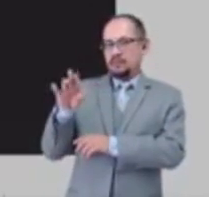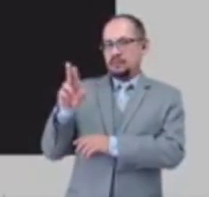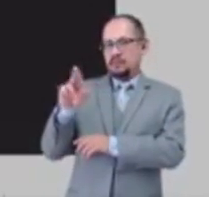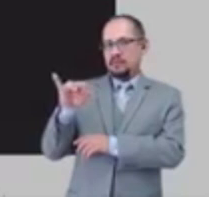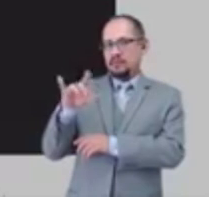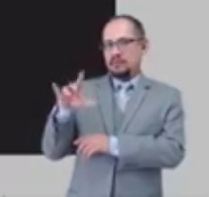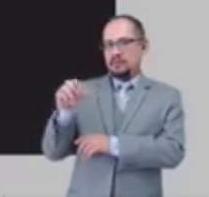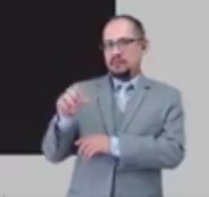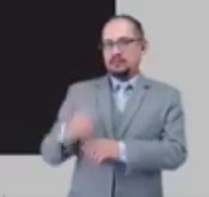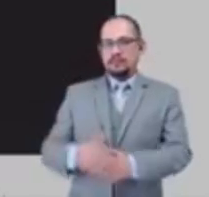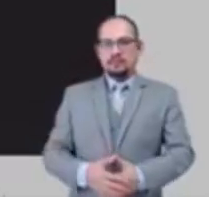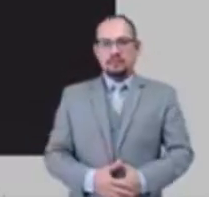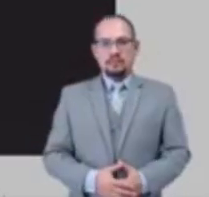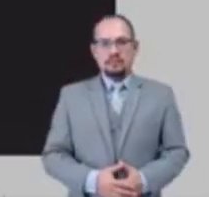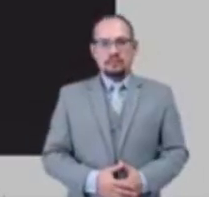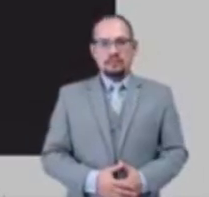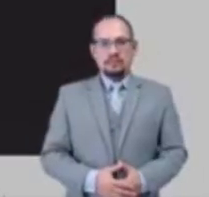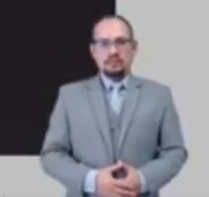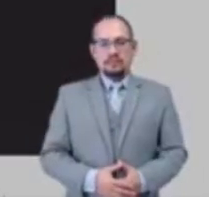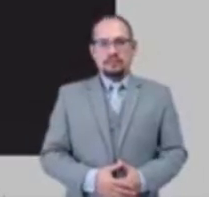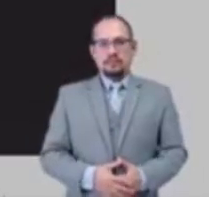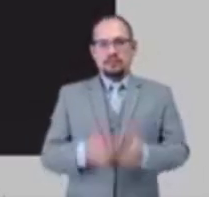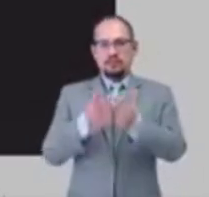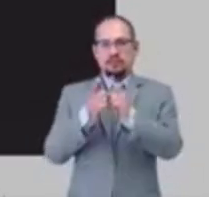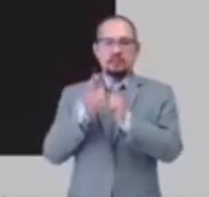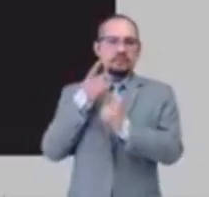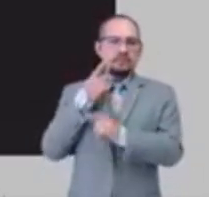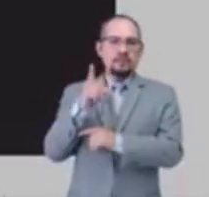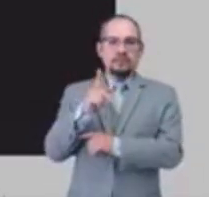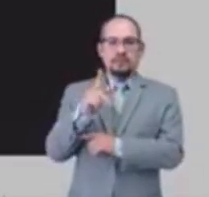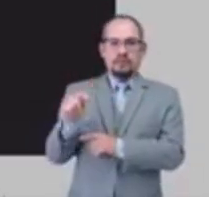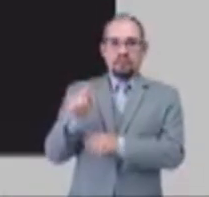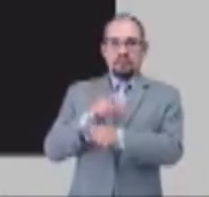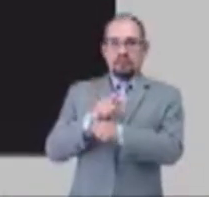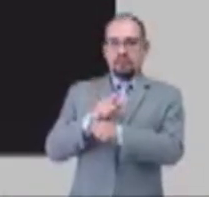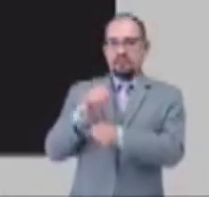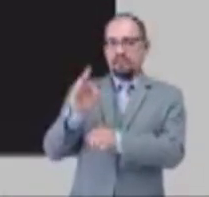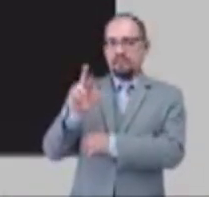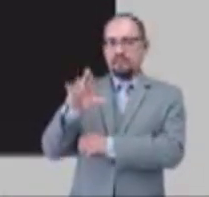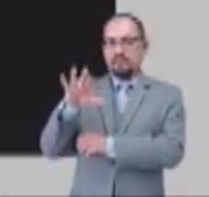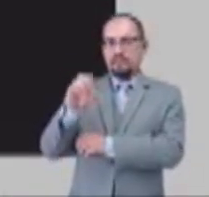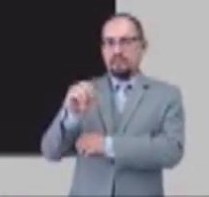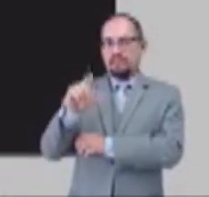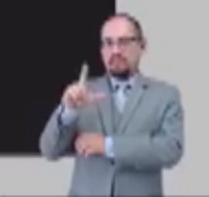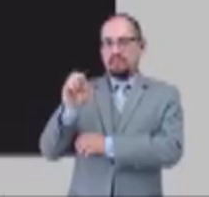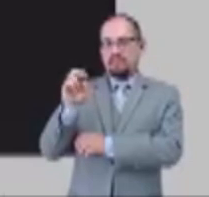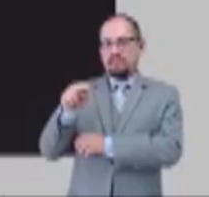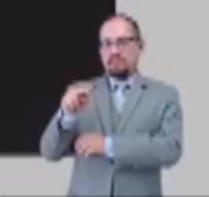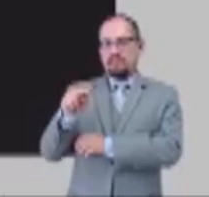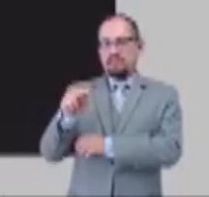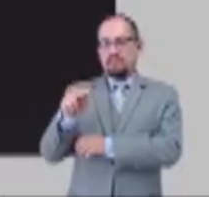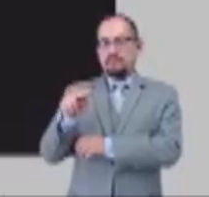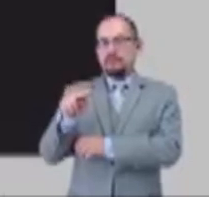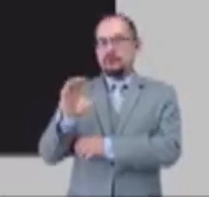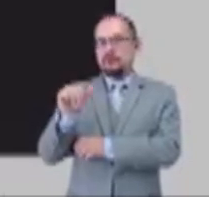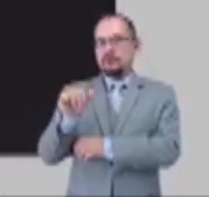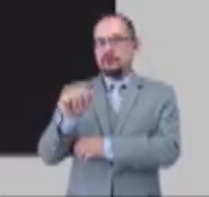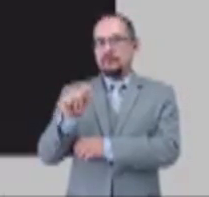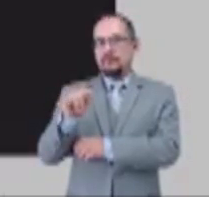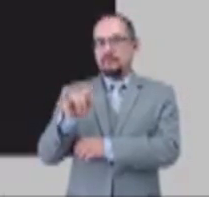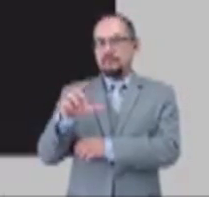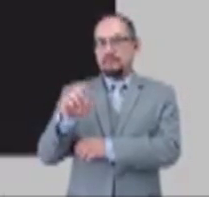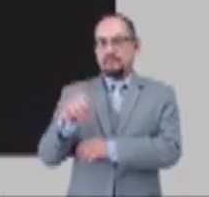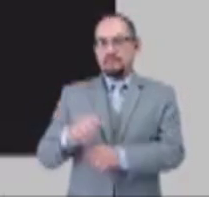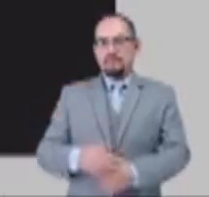observó una disminución considerable en el número de sitios web y redes sociales detectadas que realizan ejercicios estadísticos con